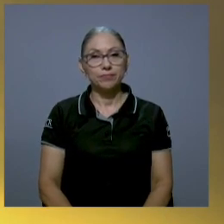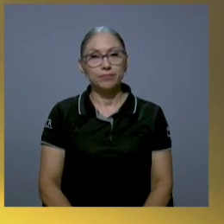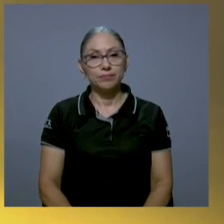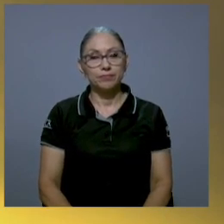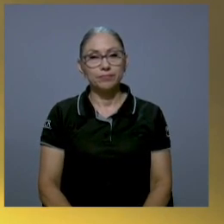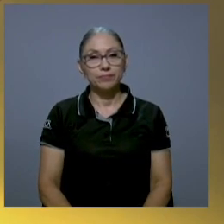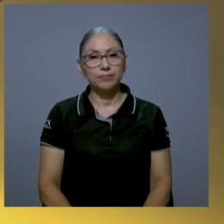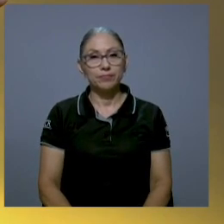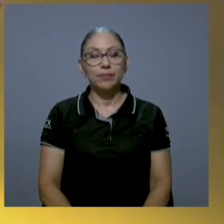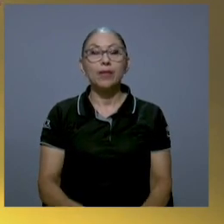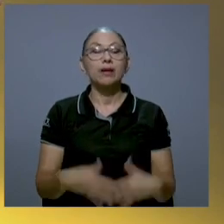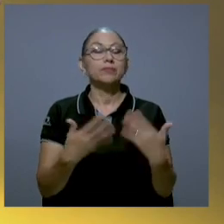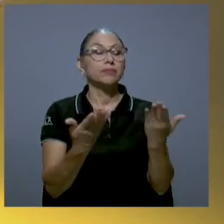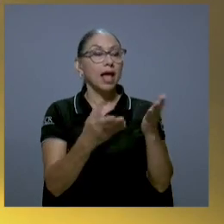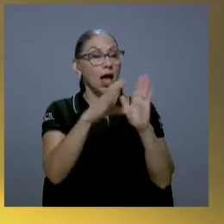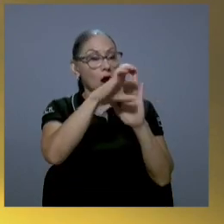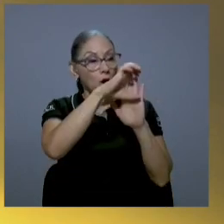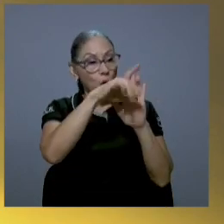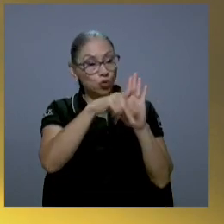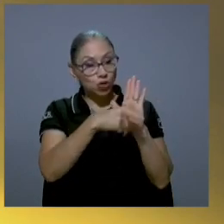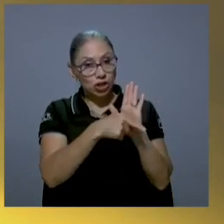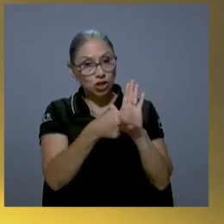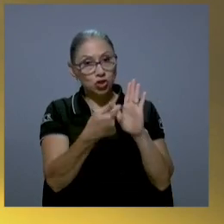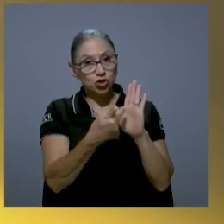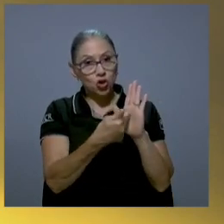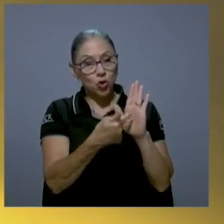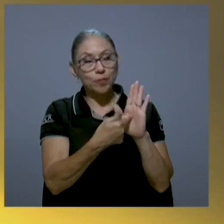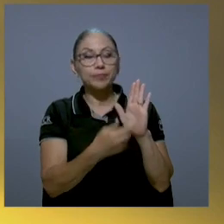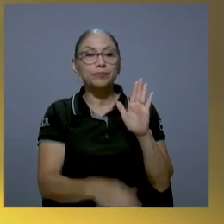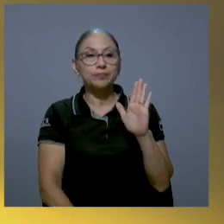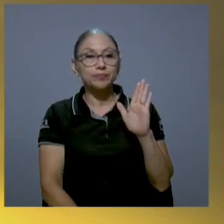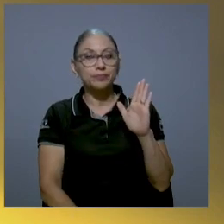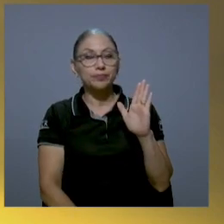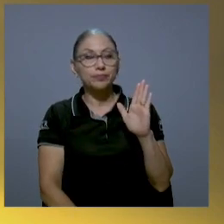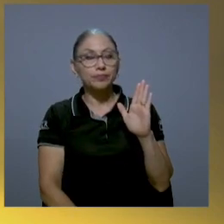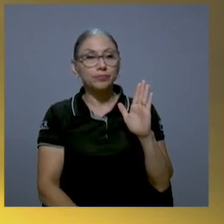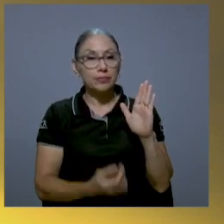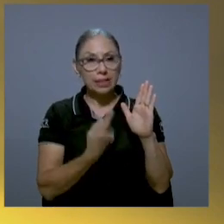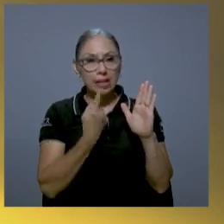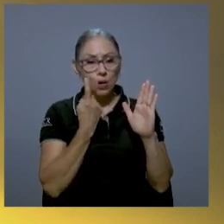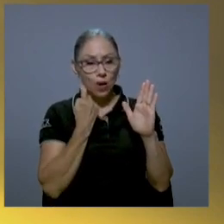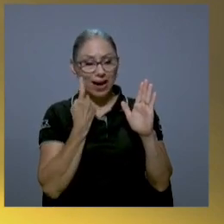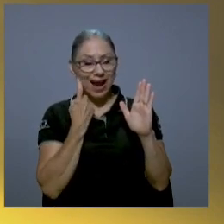La Constitución, y lo acaba el